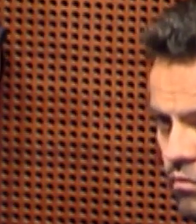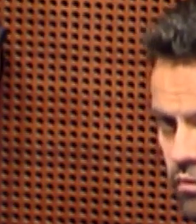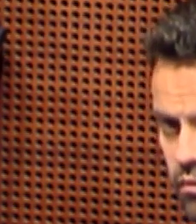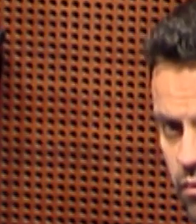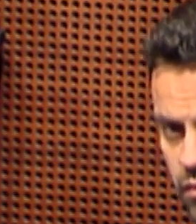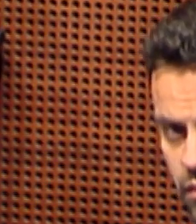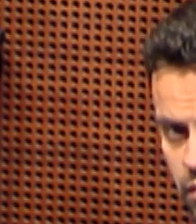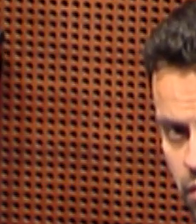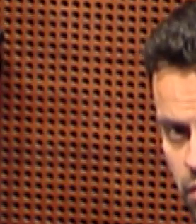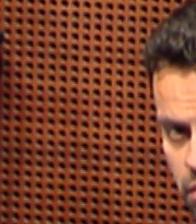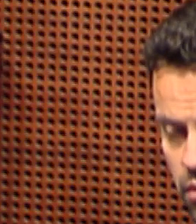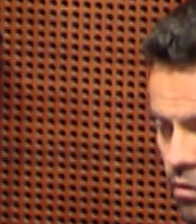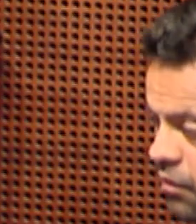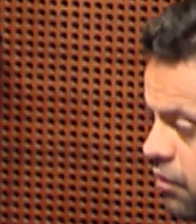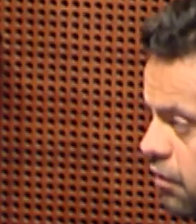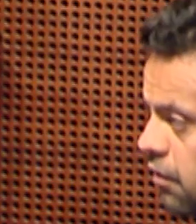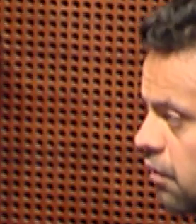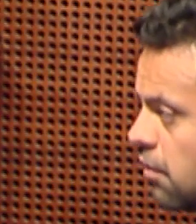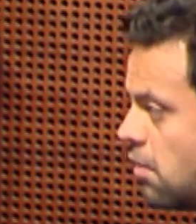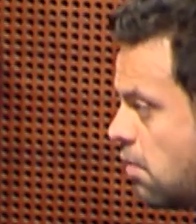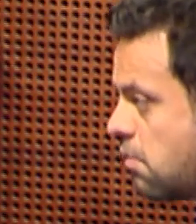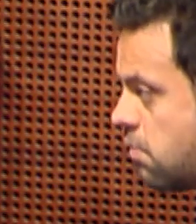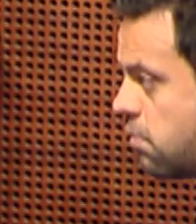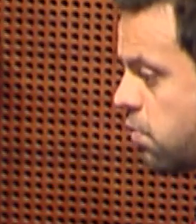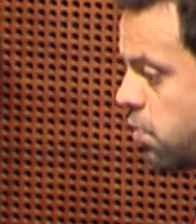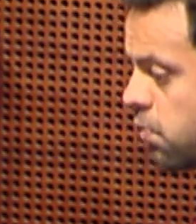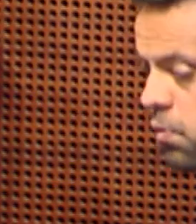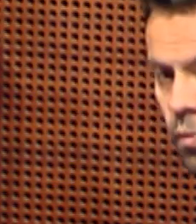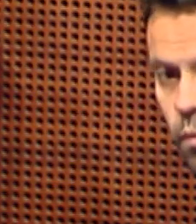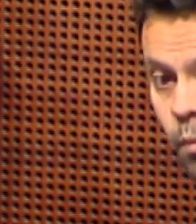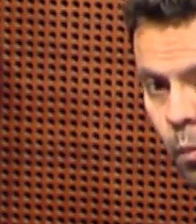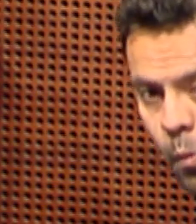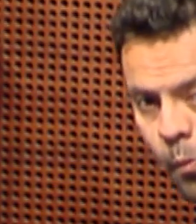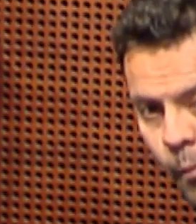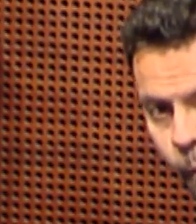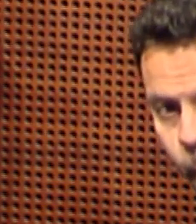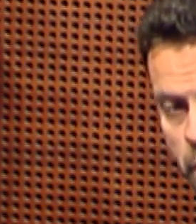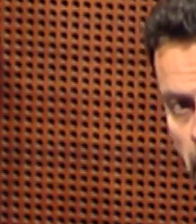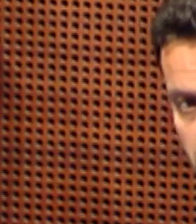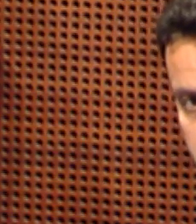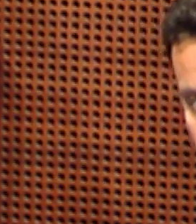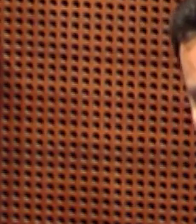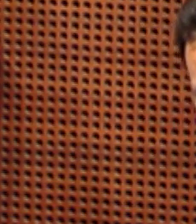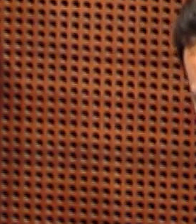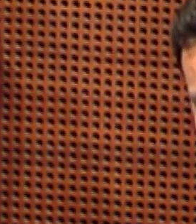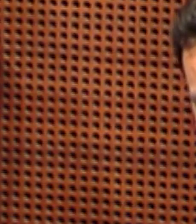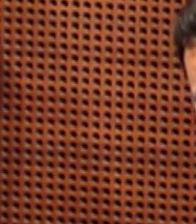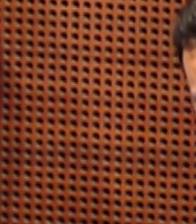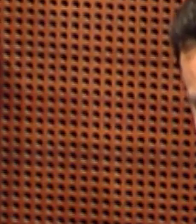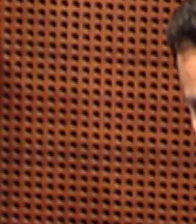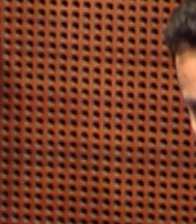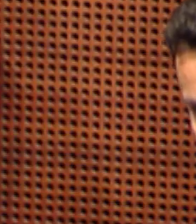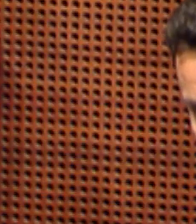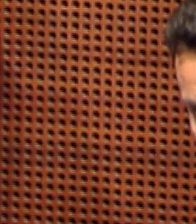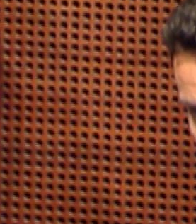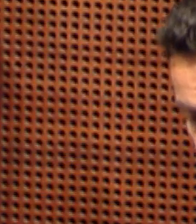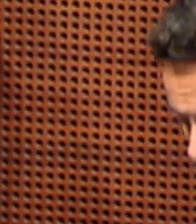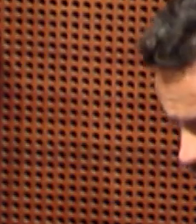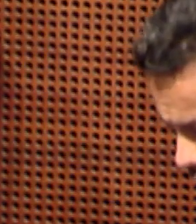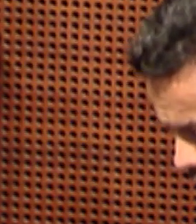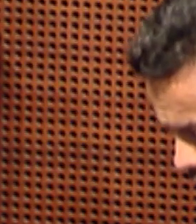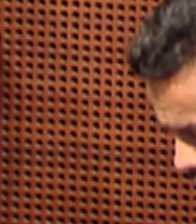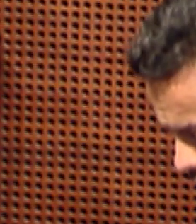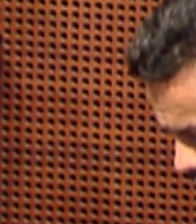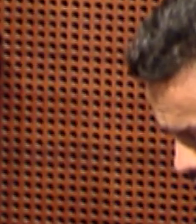Muchas gracias, señor presidente. Sí, Miguel Barbosa es un extraordinario tribuno, gran